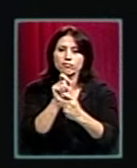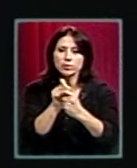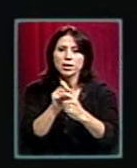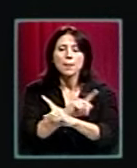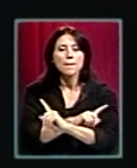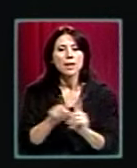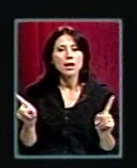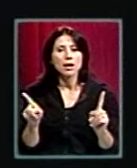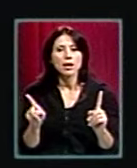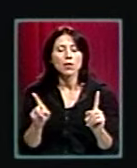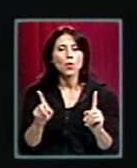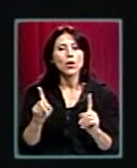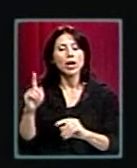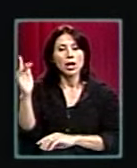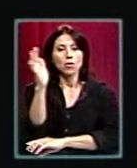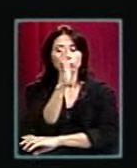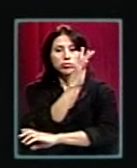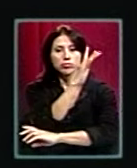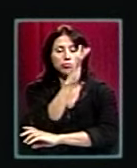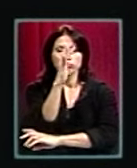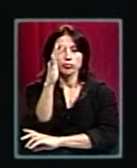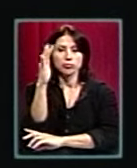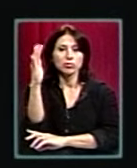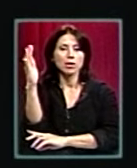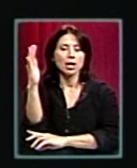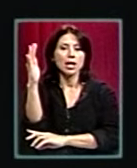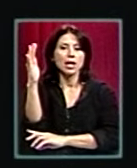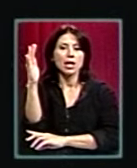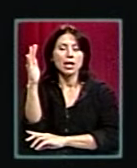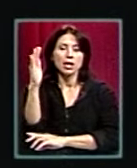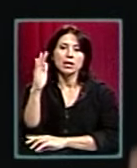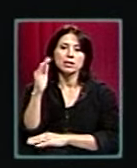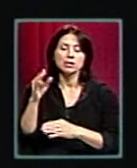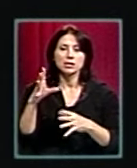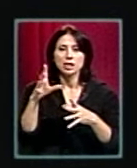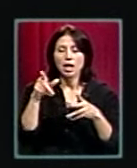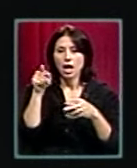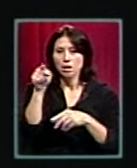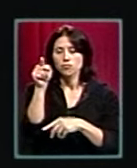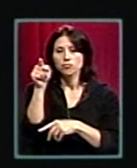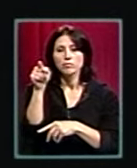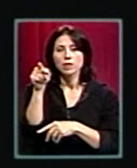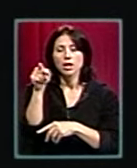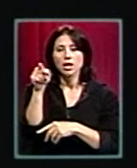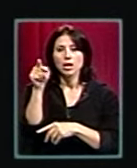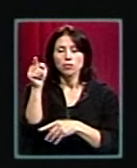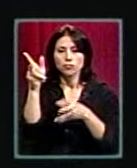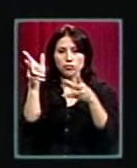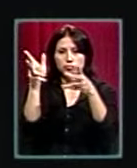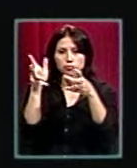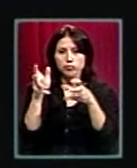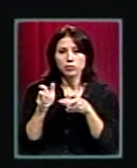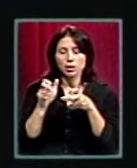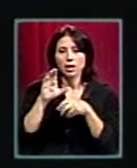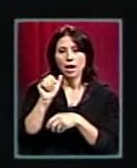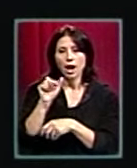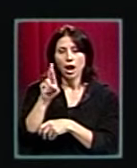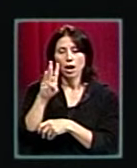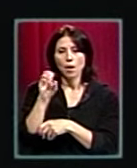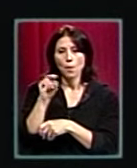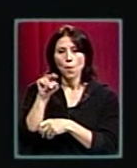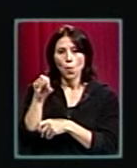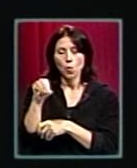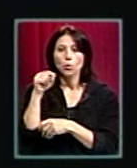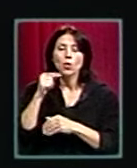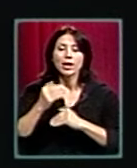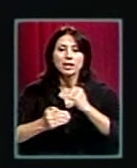pero los árboles capturan y almacenan carbono, ¿verdad? Y en ese